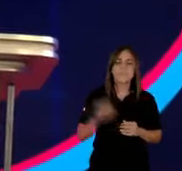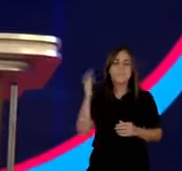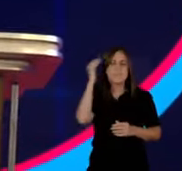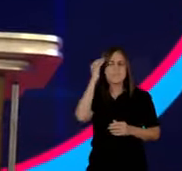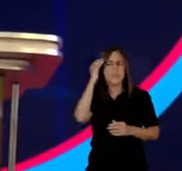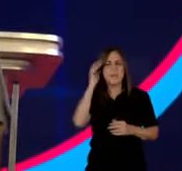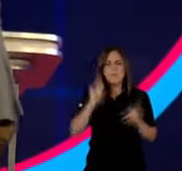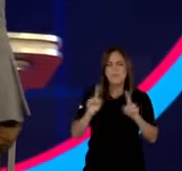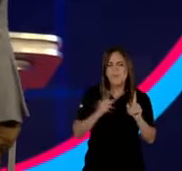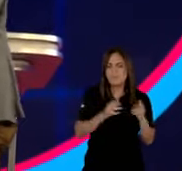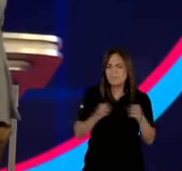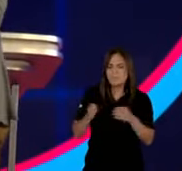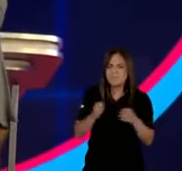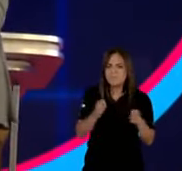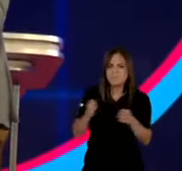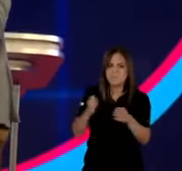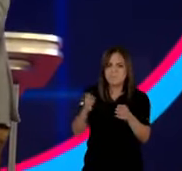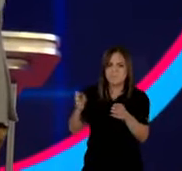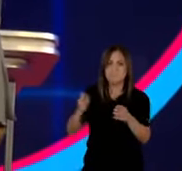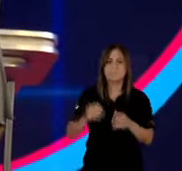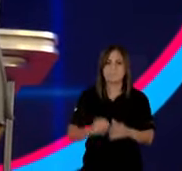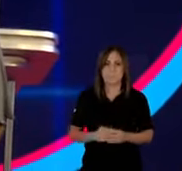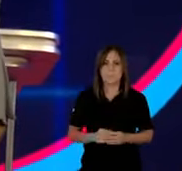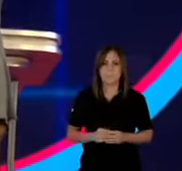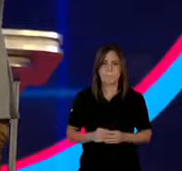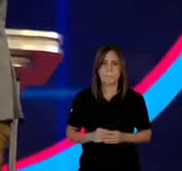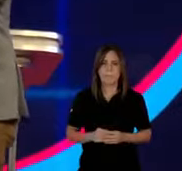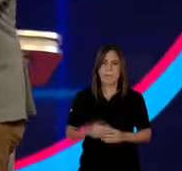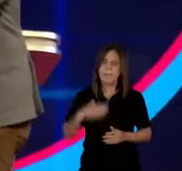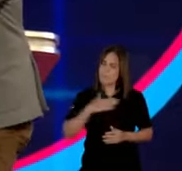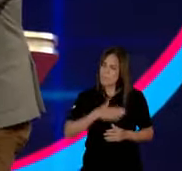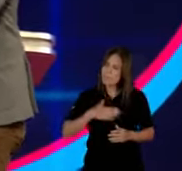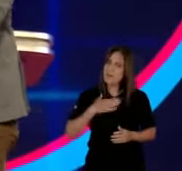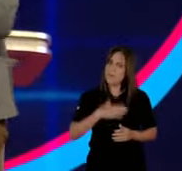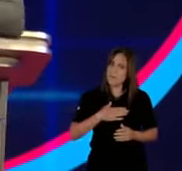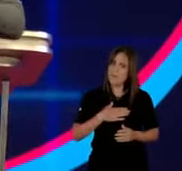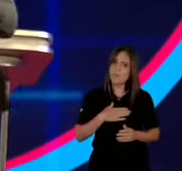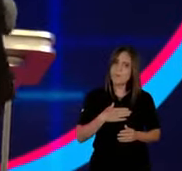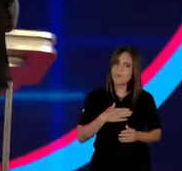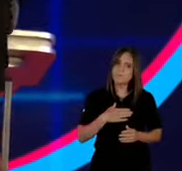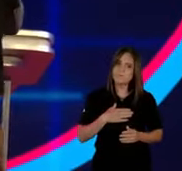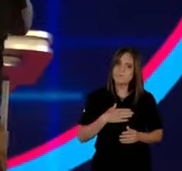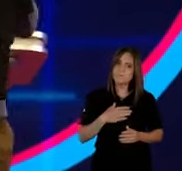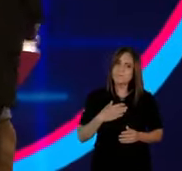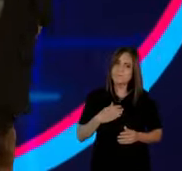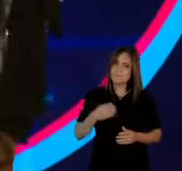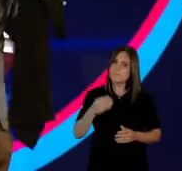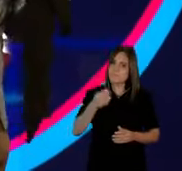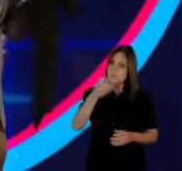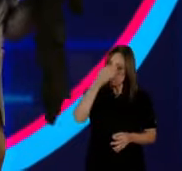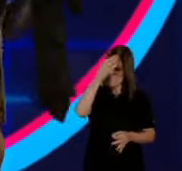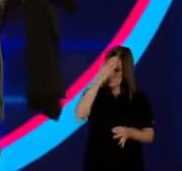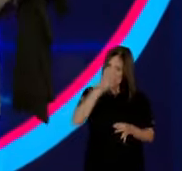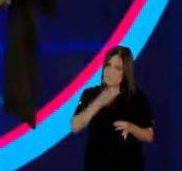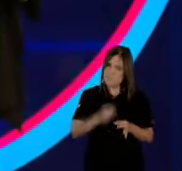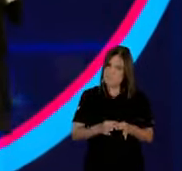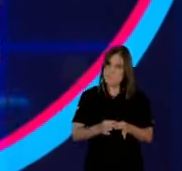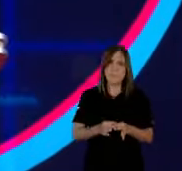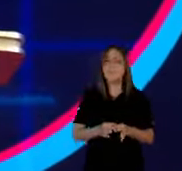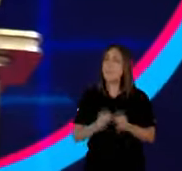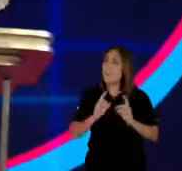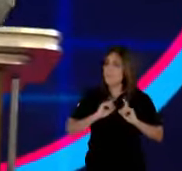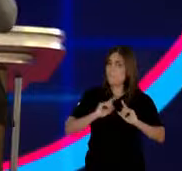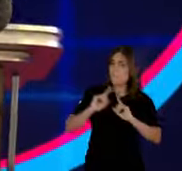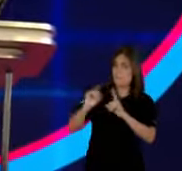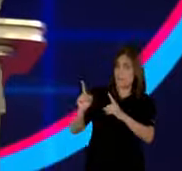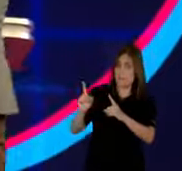y corrige los ambientes. Así que, por favor, anótese, dé ese paso de fe. Nos vamos en noviembre para